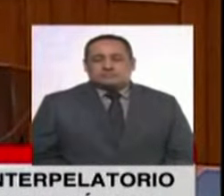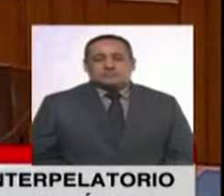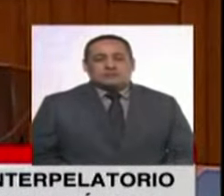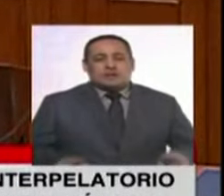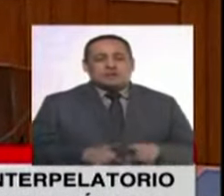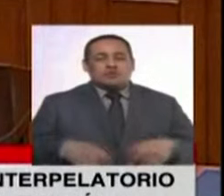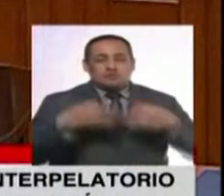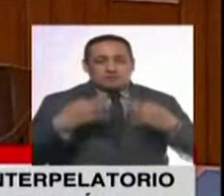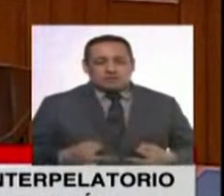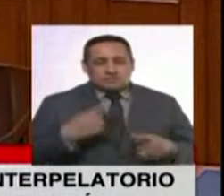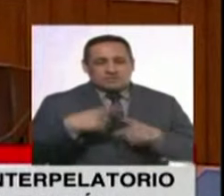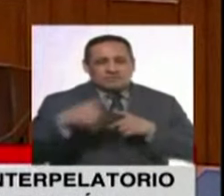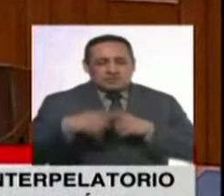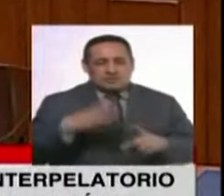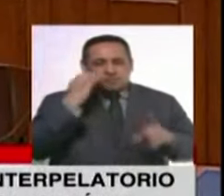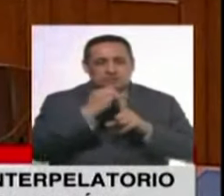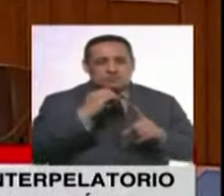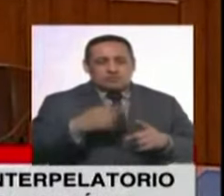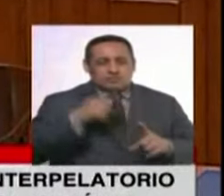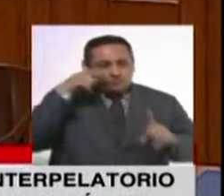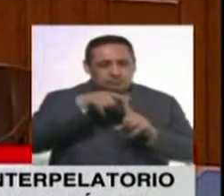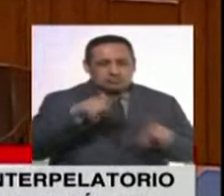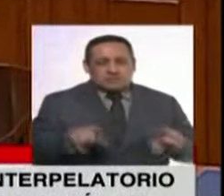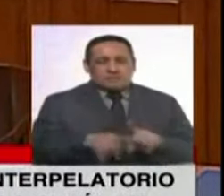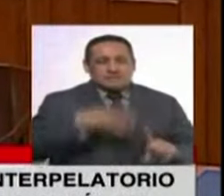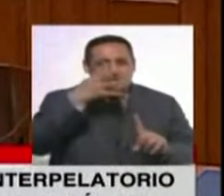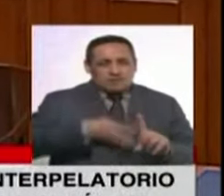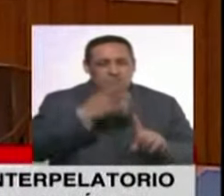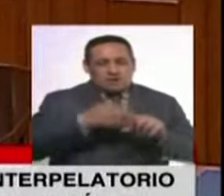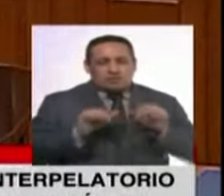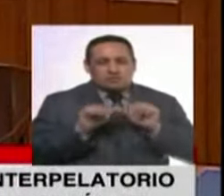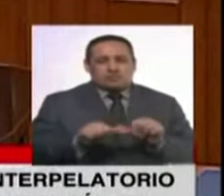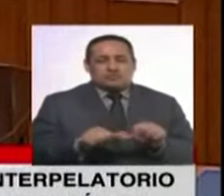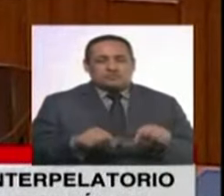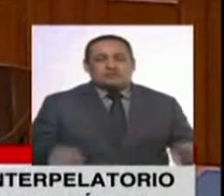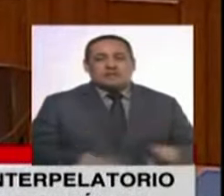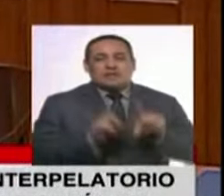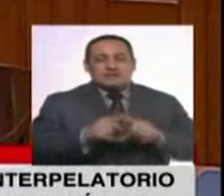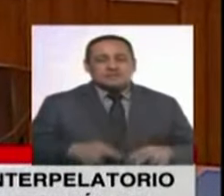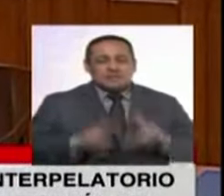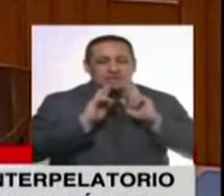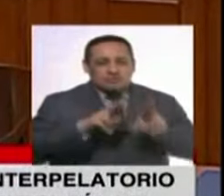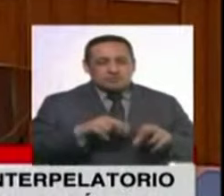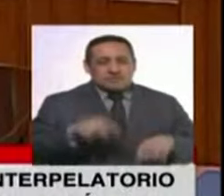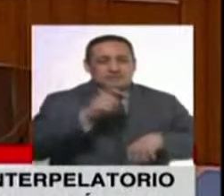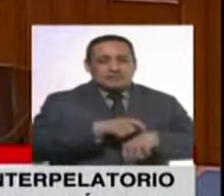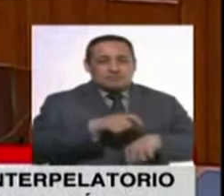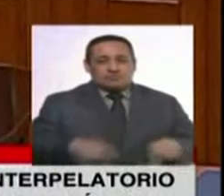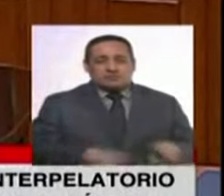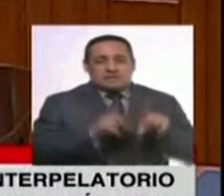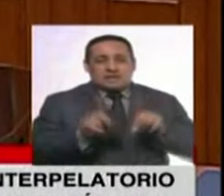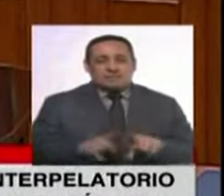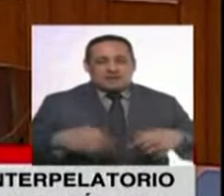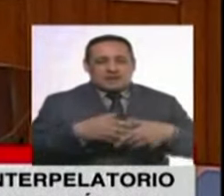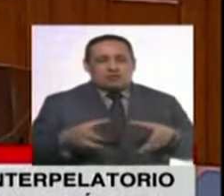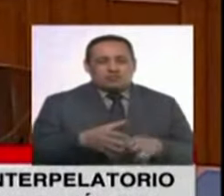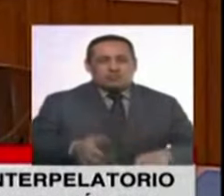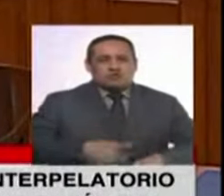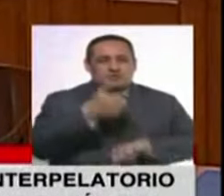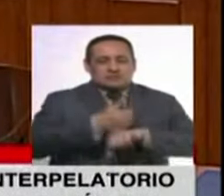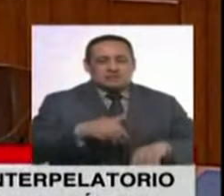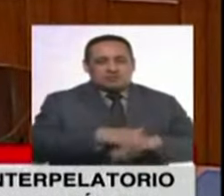el cumplimiento de dichos objetivos y metas se evalúa constantemente y se reporta periódicamente al Centro Nacional